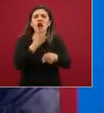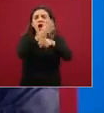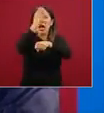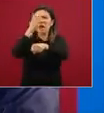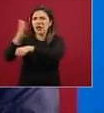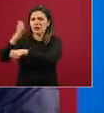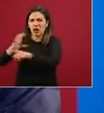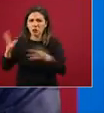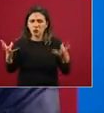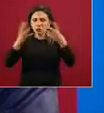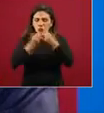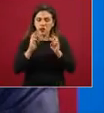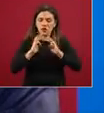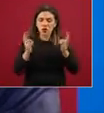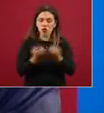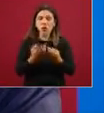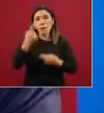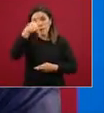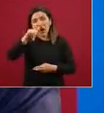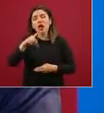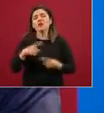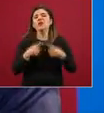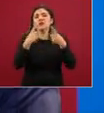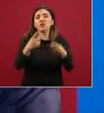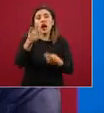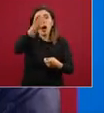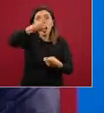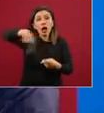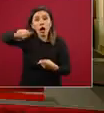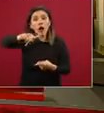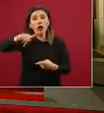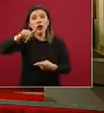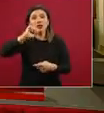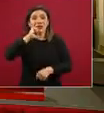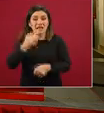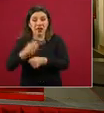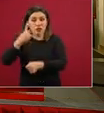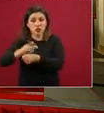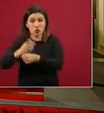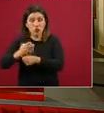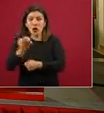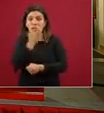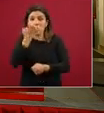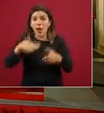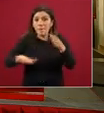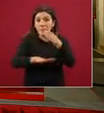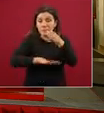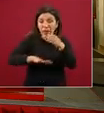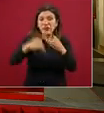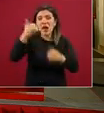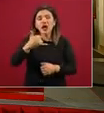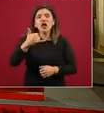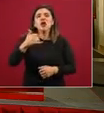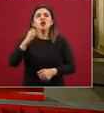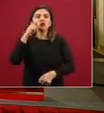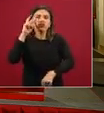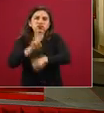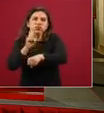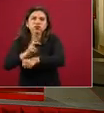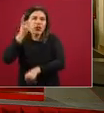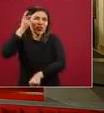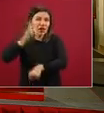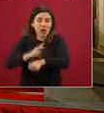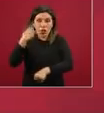del país y se les envió a ellos, a los subsecretarios de básica y a todos los supervisores y directores